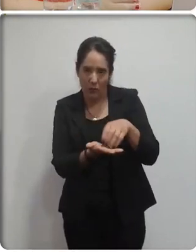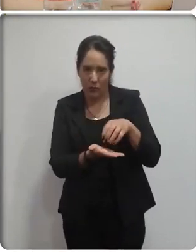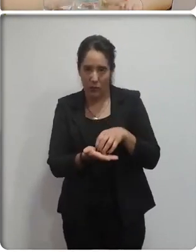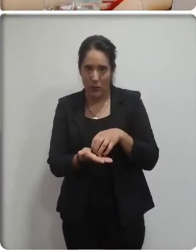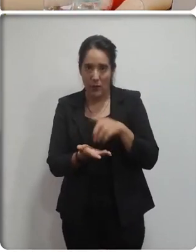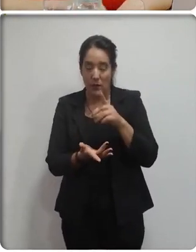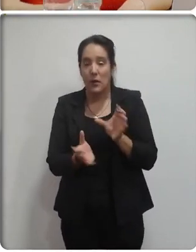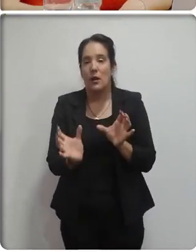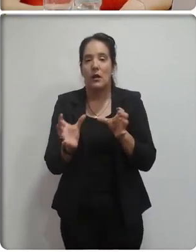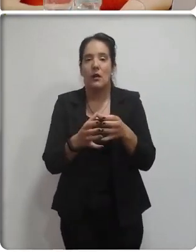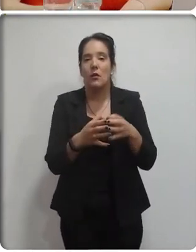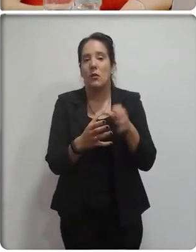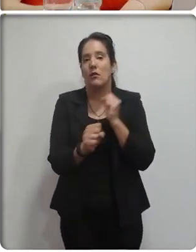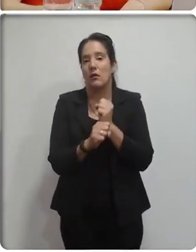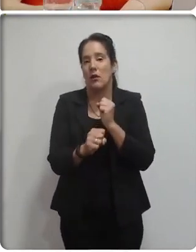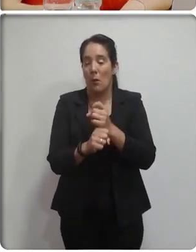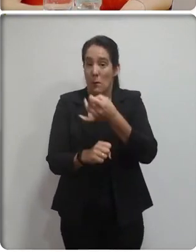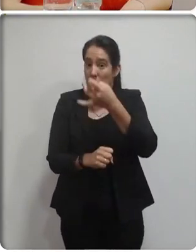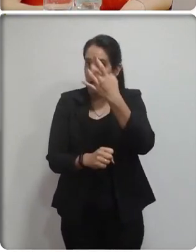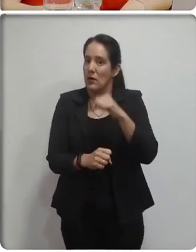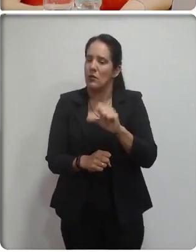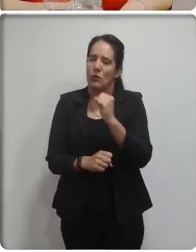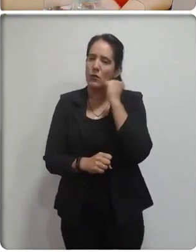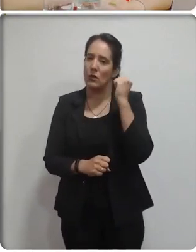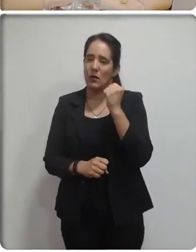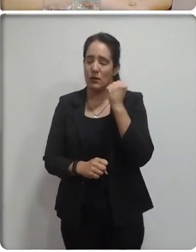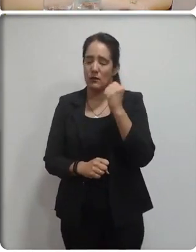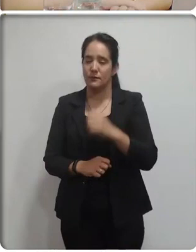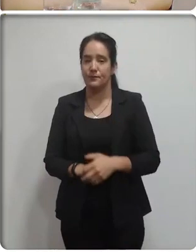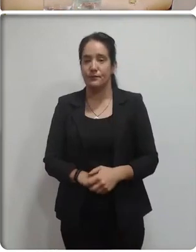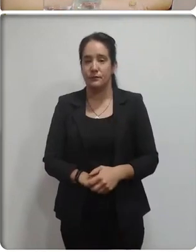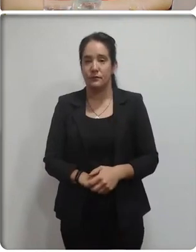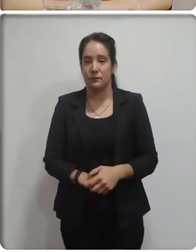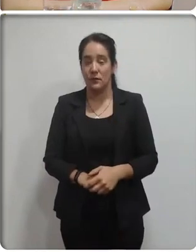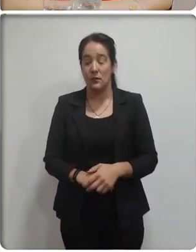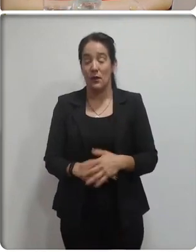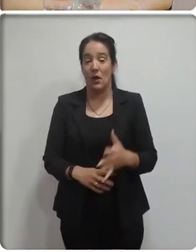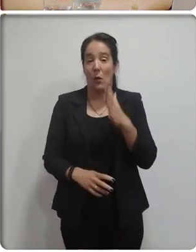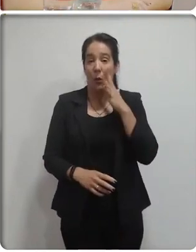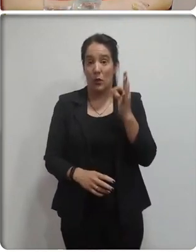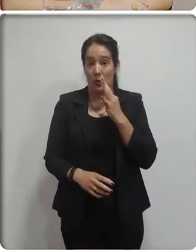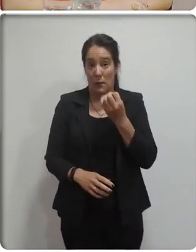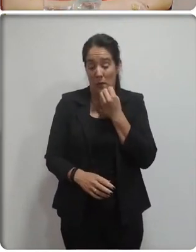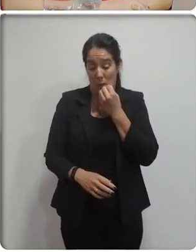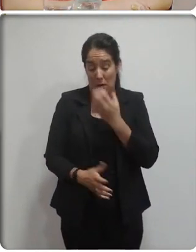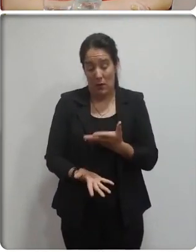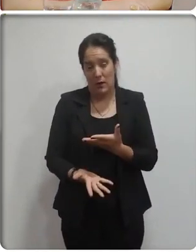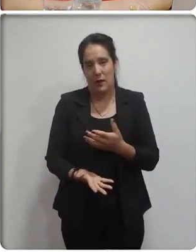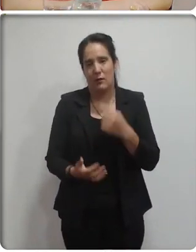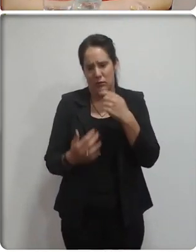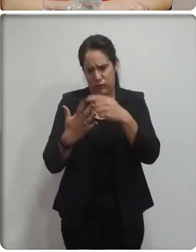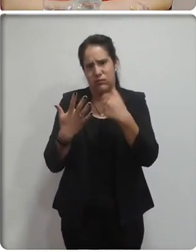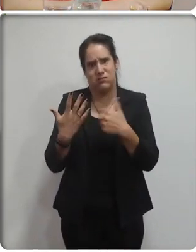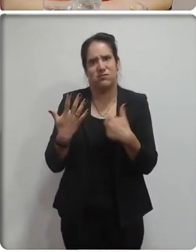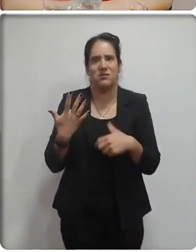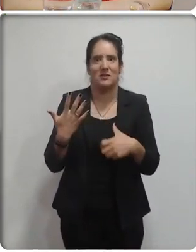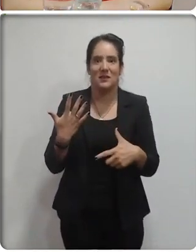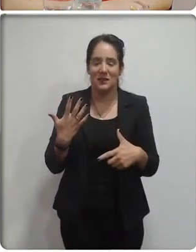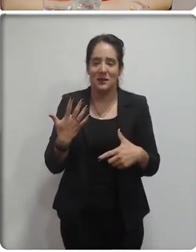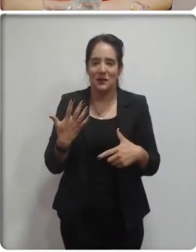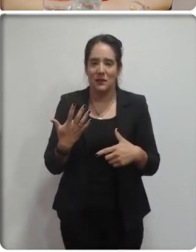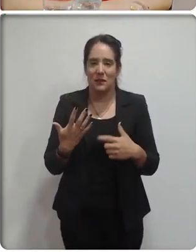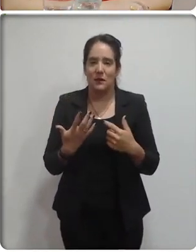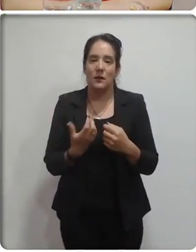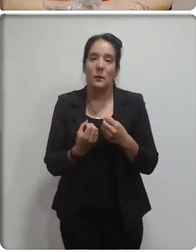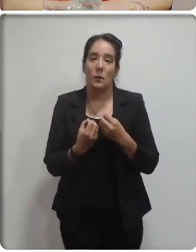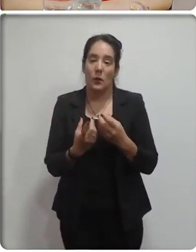equipo del profesional también es otra fortaleza. Como oportunidades de mejoras, y que son unas cuantas,